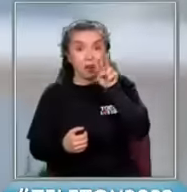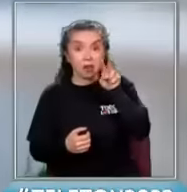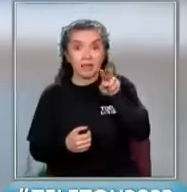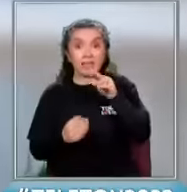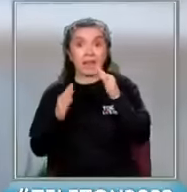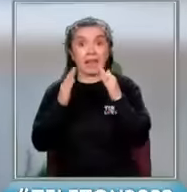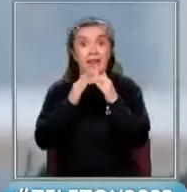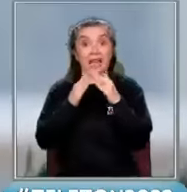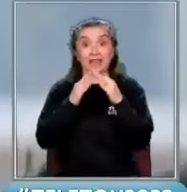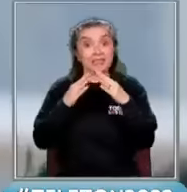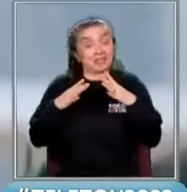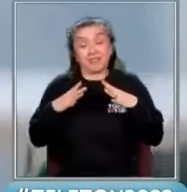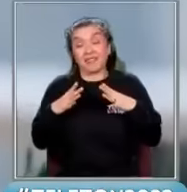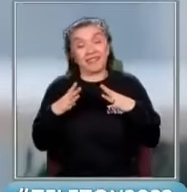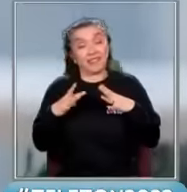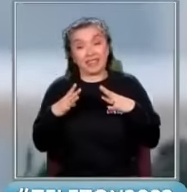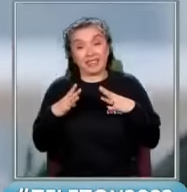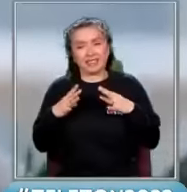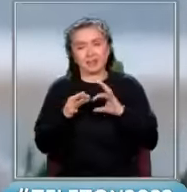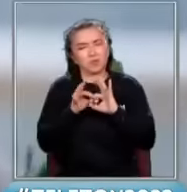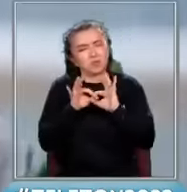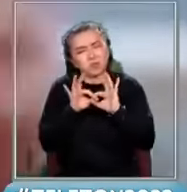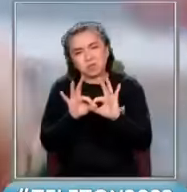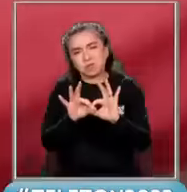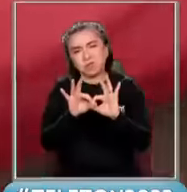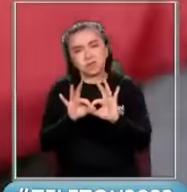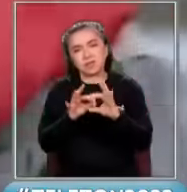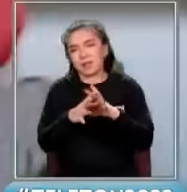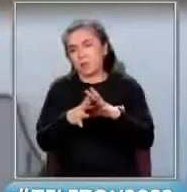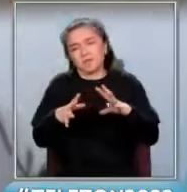casa y llega todo feliz. Muy agradecido, en